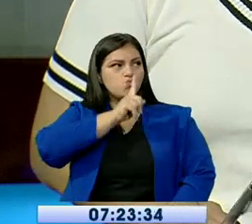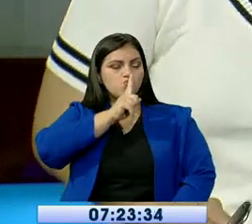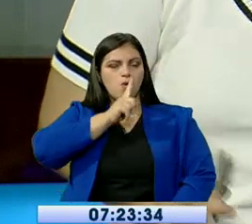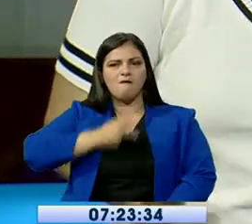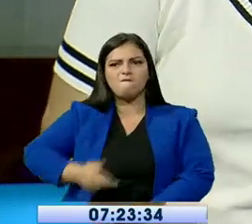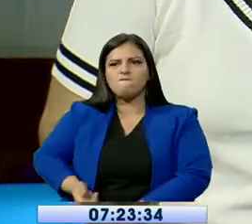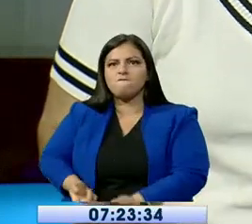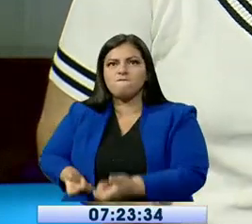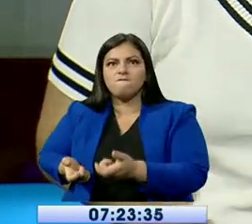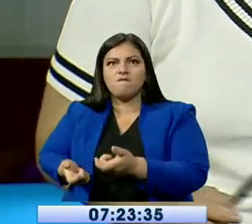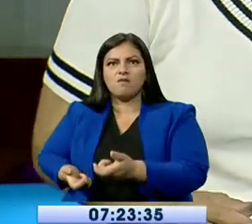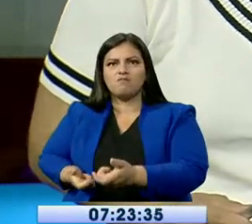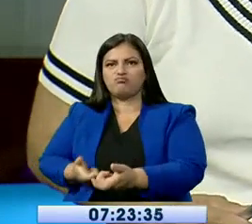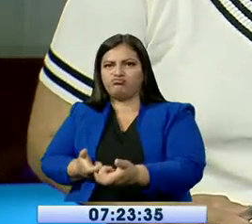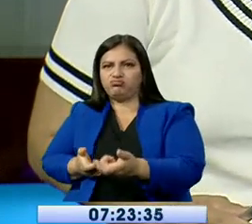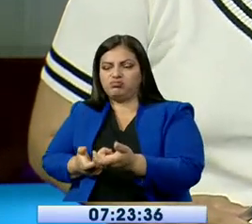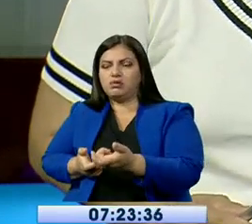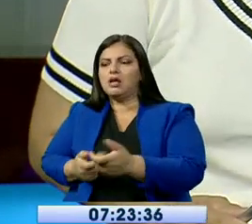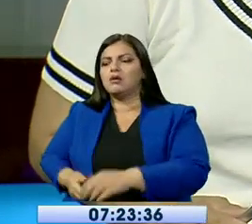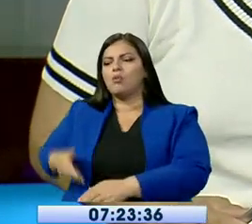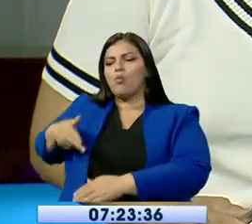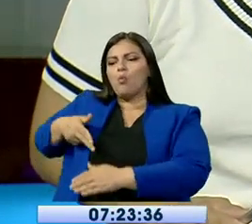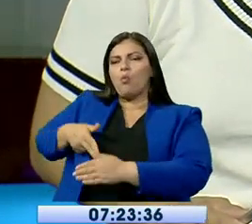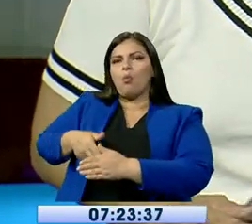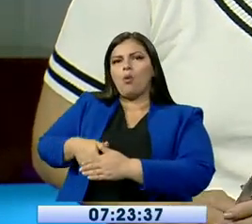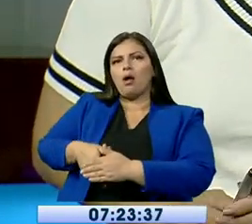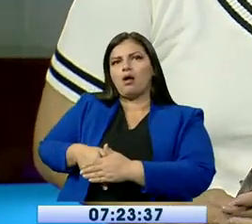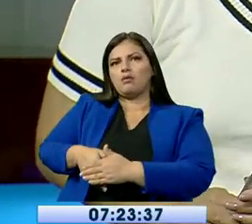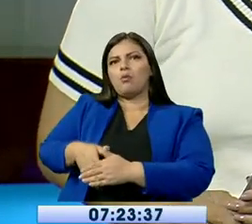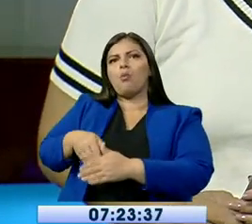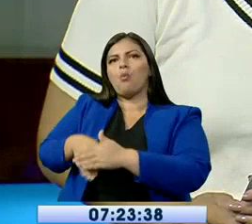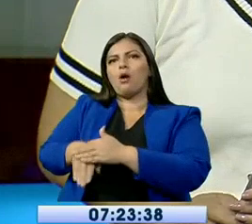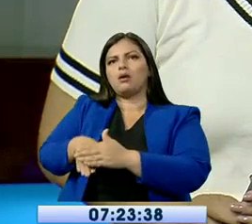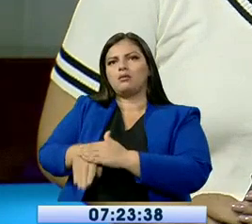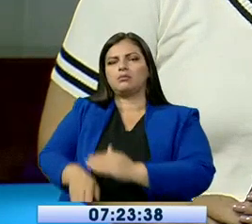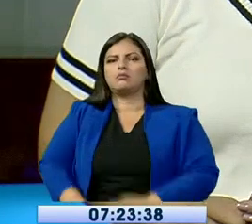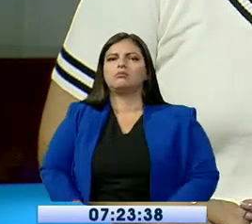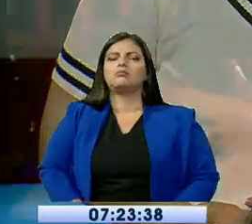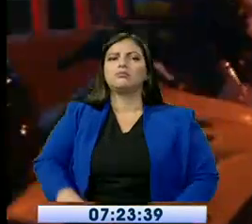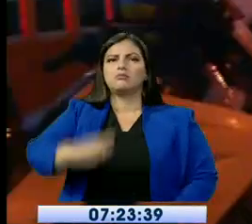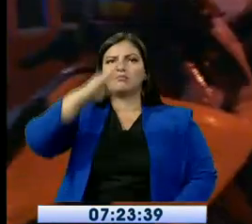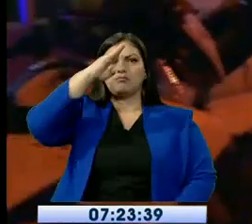actitud evasiva durante un operativo de control.